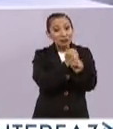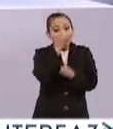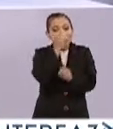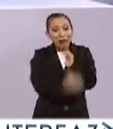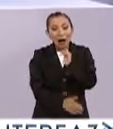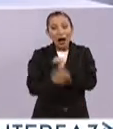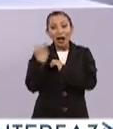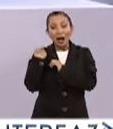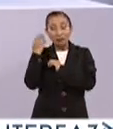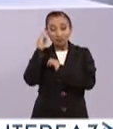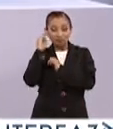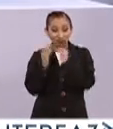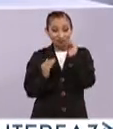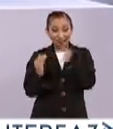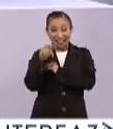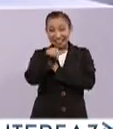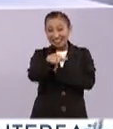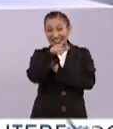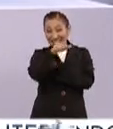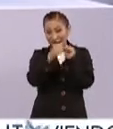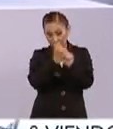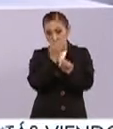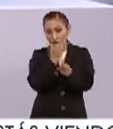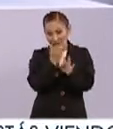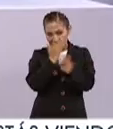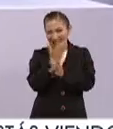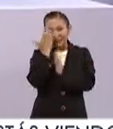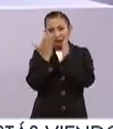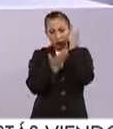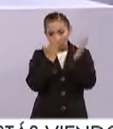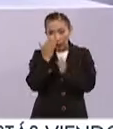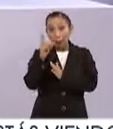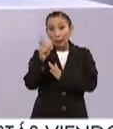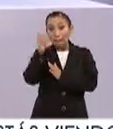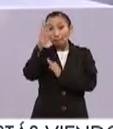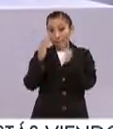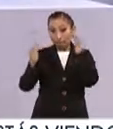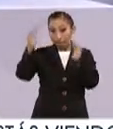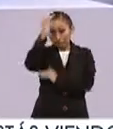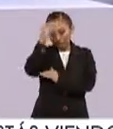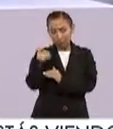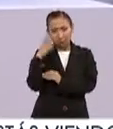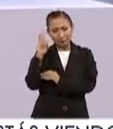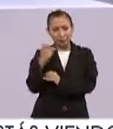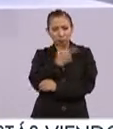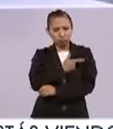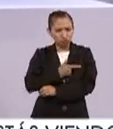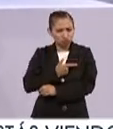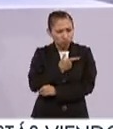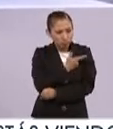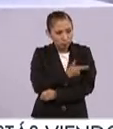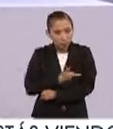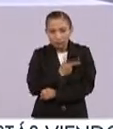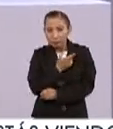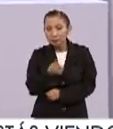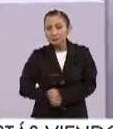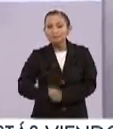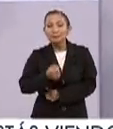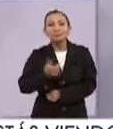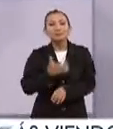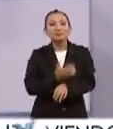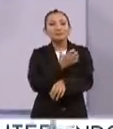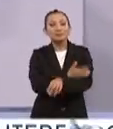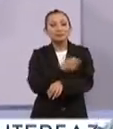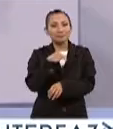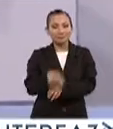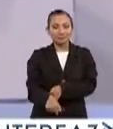terminar un posgrado a sus 16 años. En este momento se encuentra estudiando un doctorado. Dafne, ¿cómo estás? Es un verdadero placer saludarte, que nos